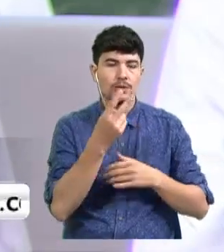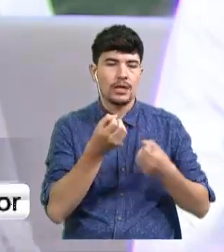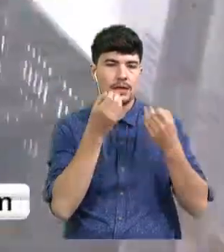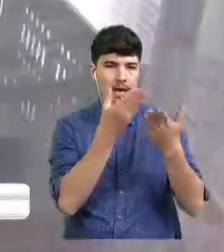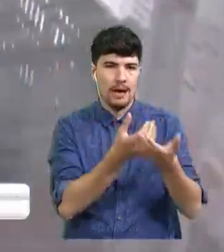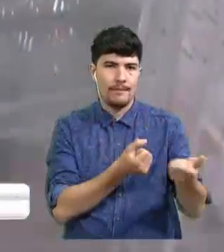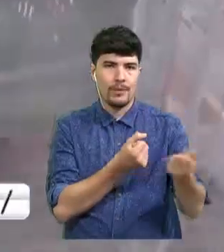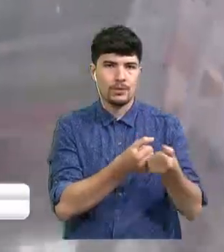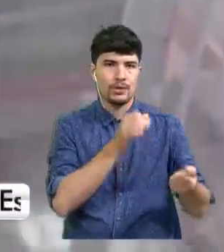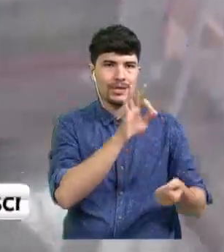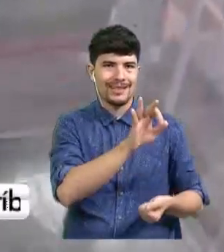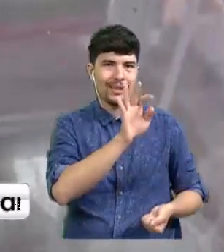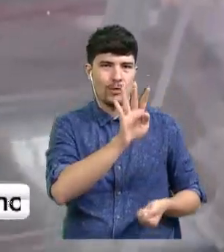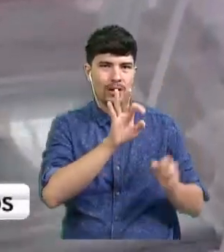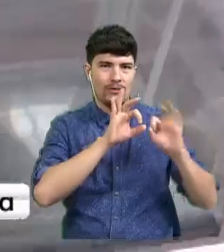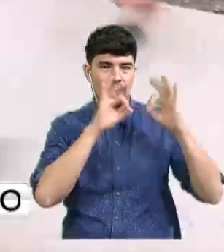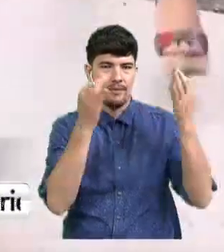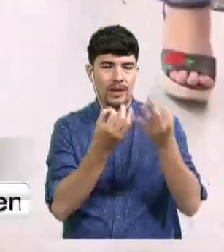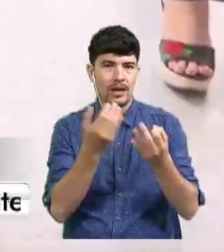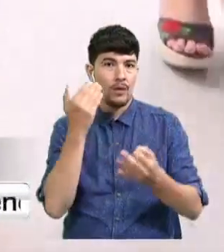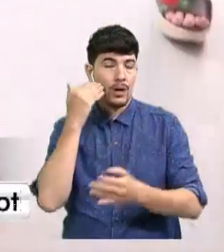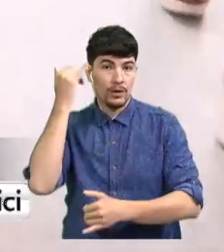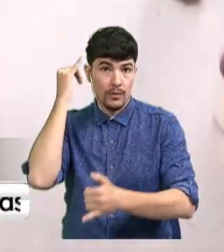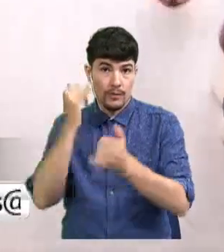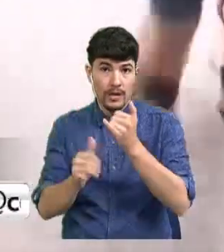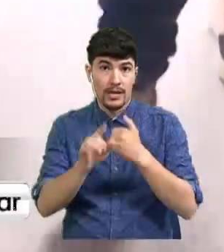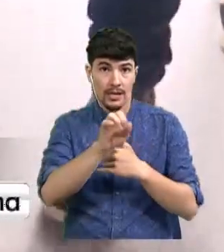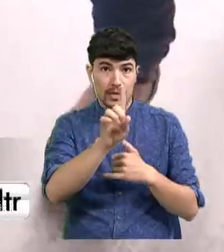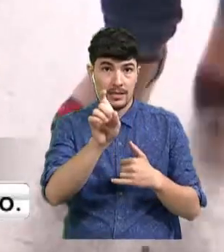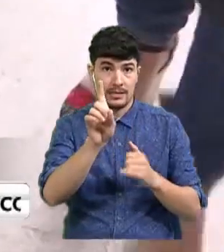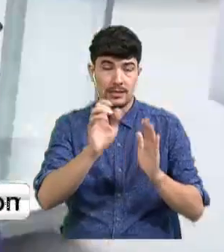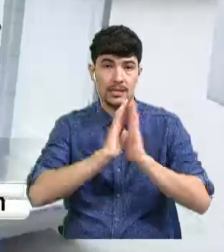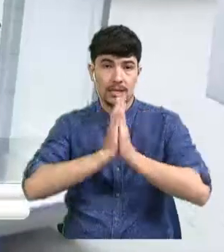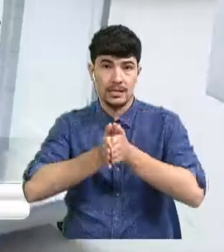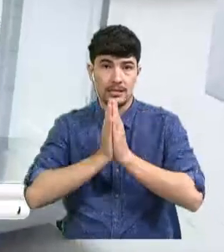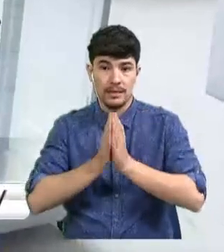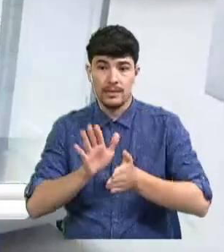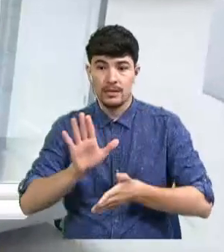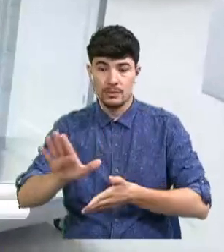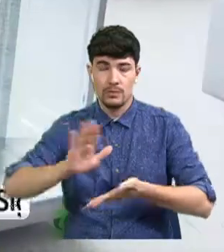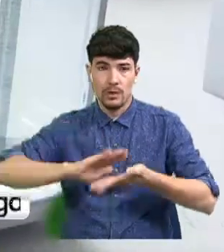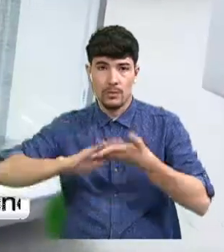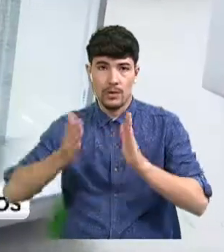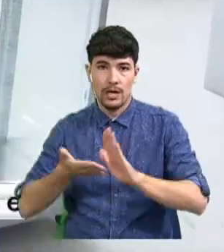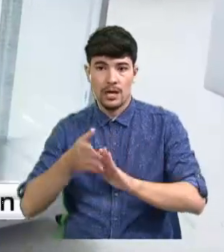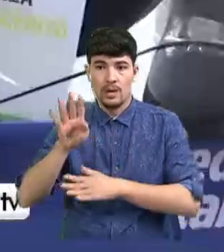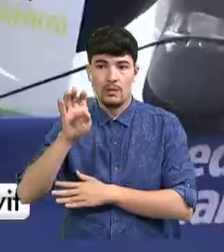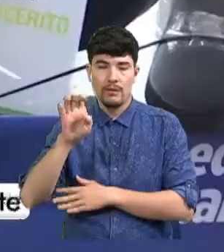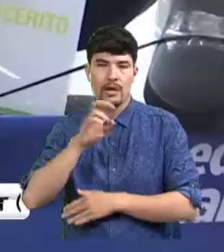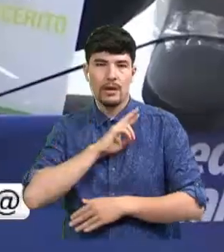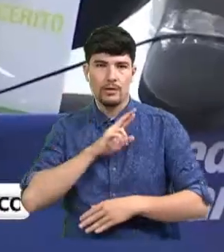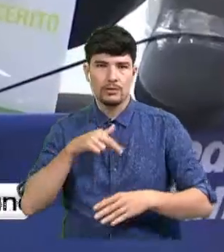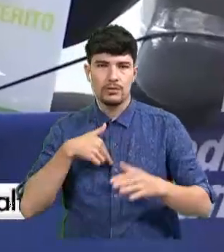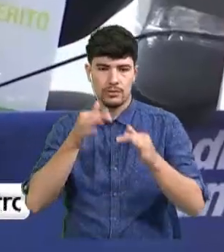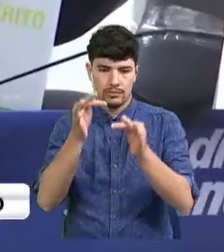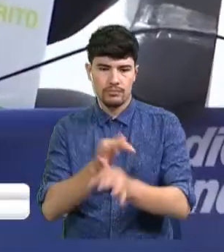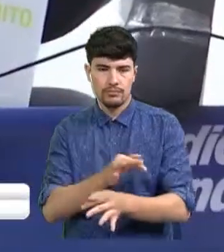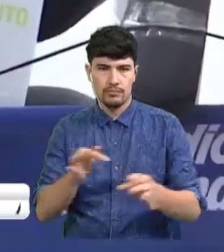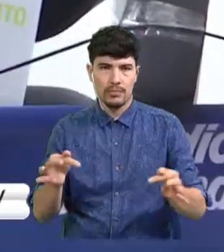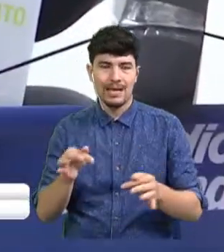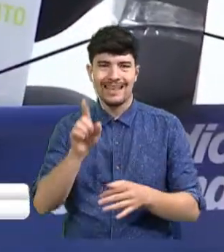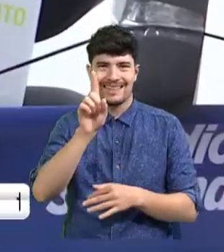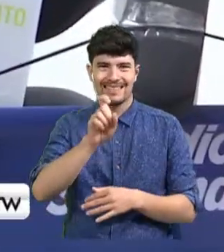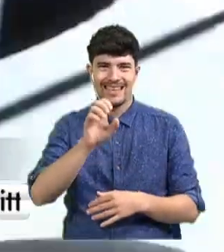34, pero cuando terminemos la expedición el 16 de diciembre en la comuna número 9 habremos completado